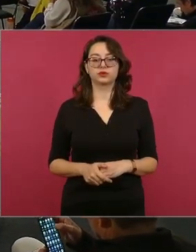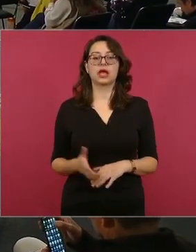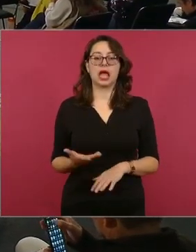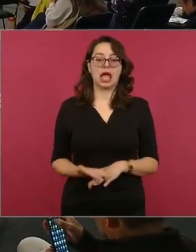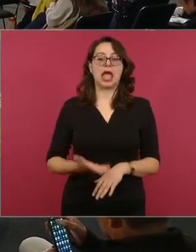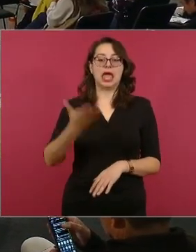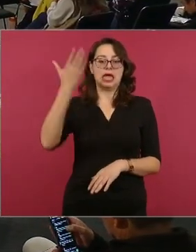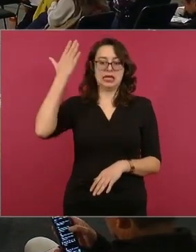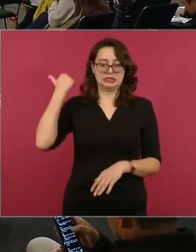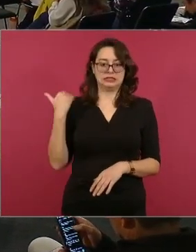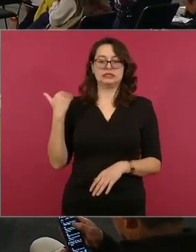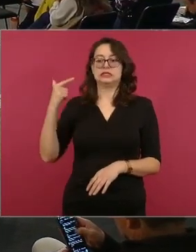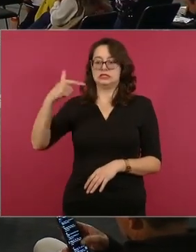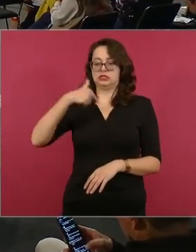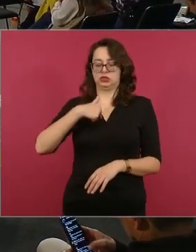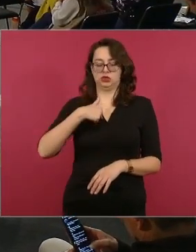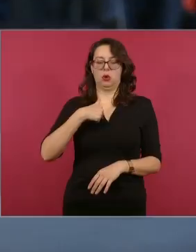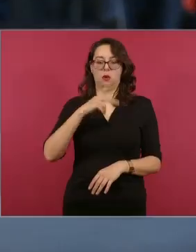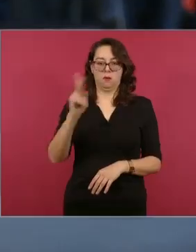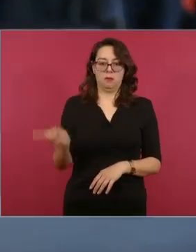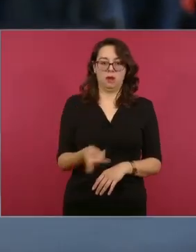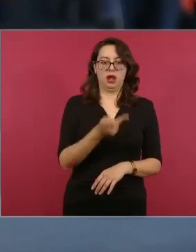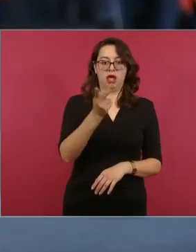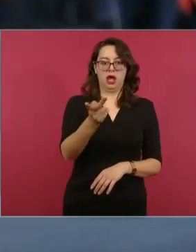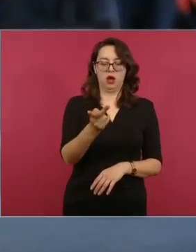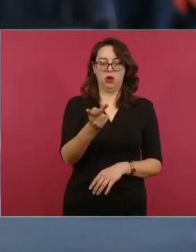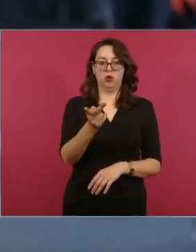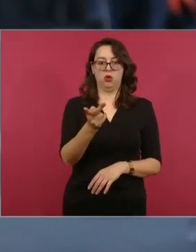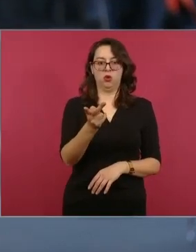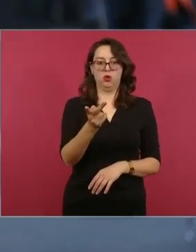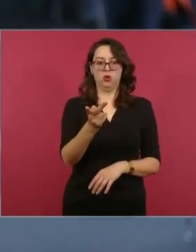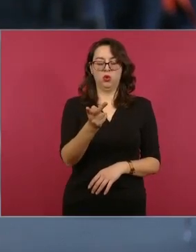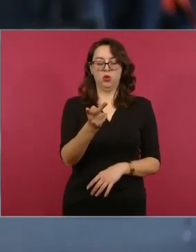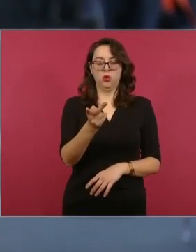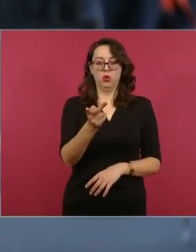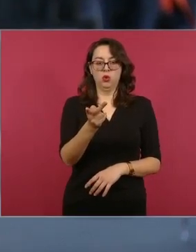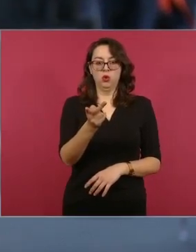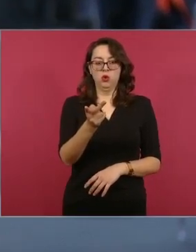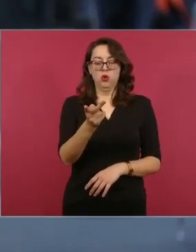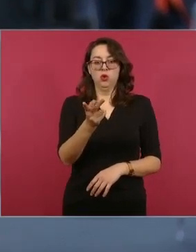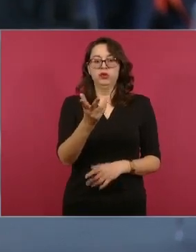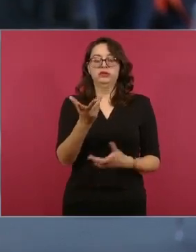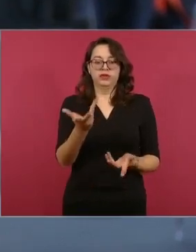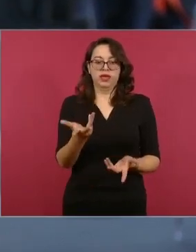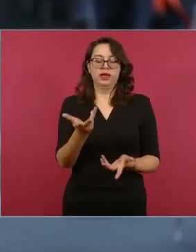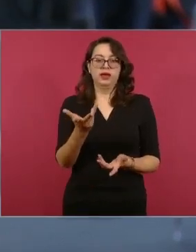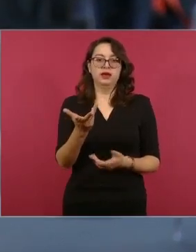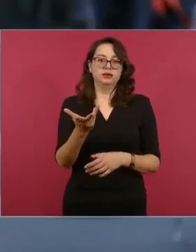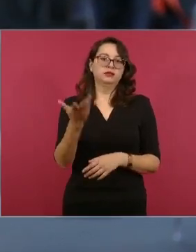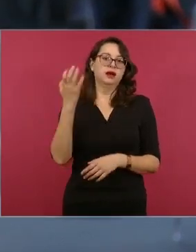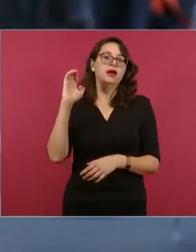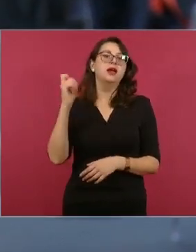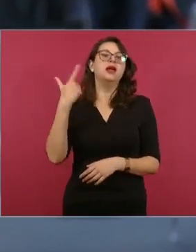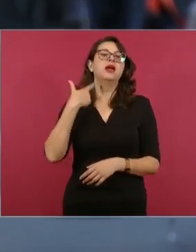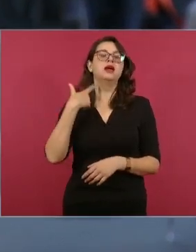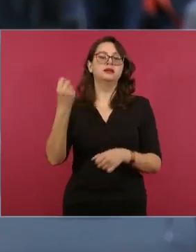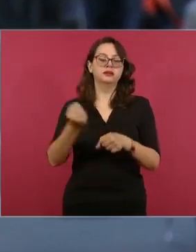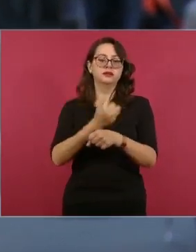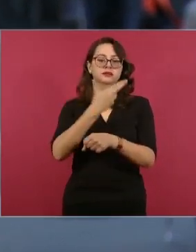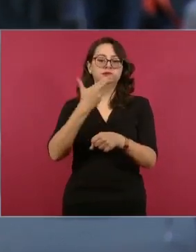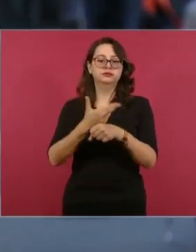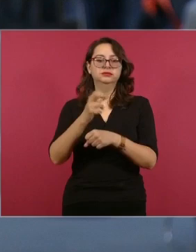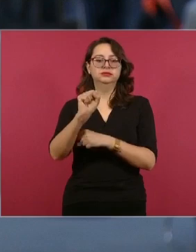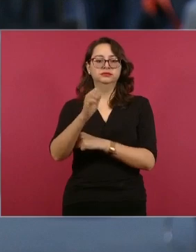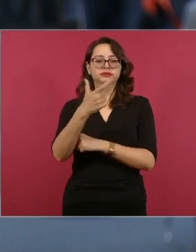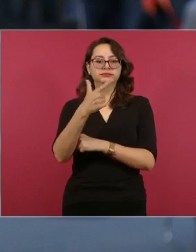solo que bueno, pues se dio esta transición de la Secretaría de Gobernación y pues